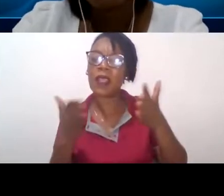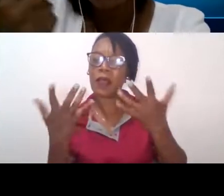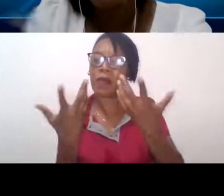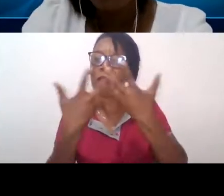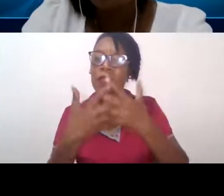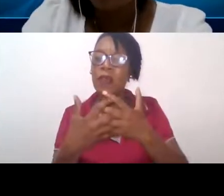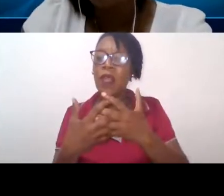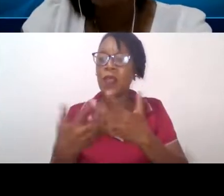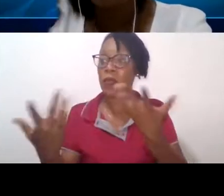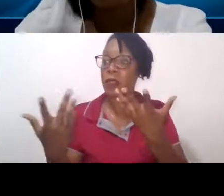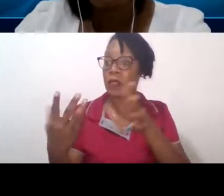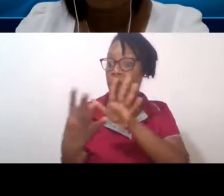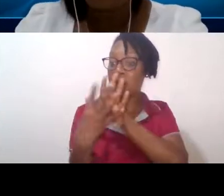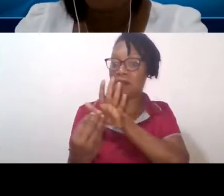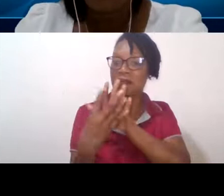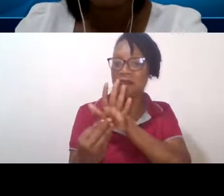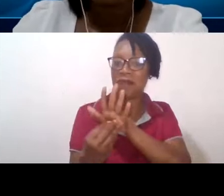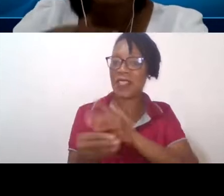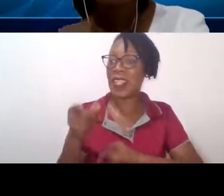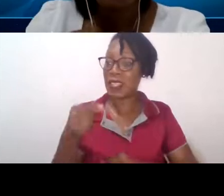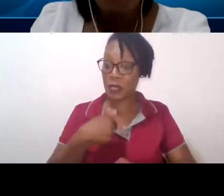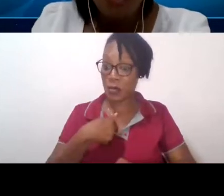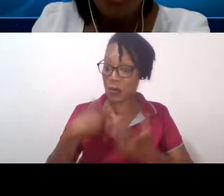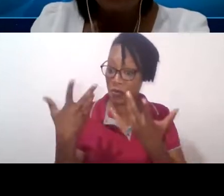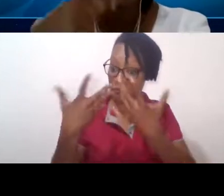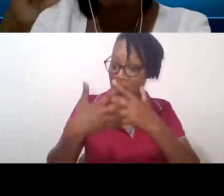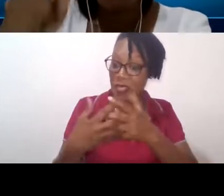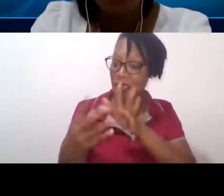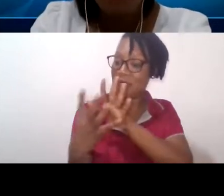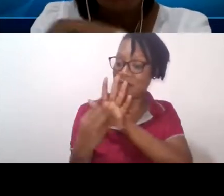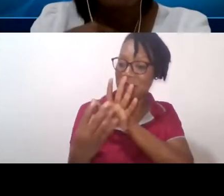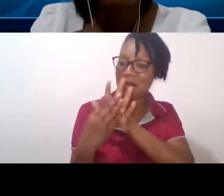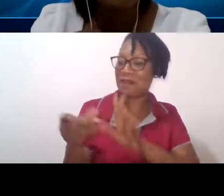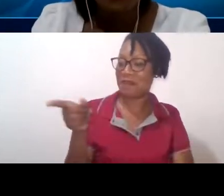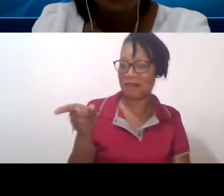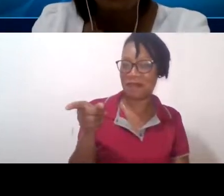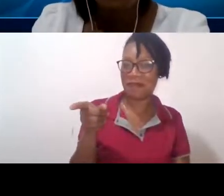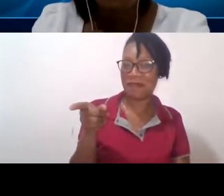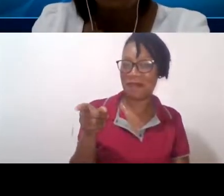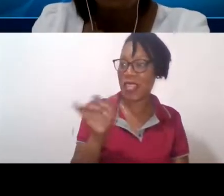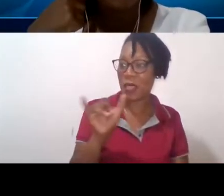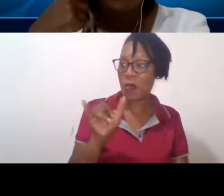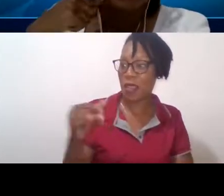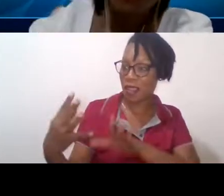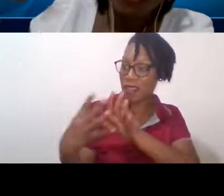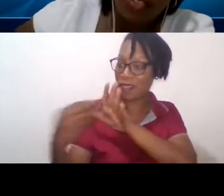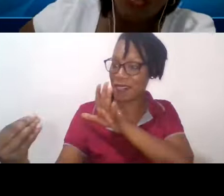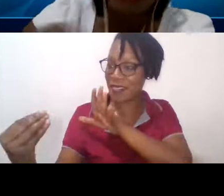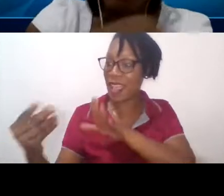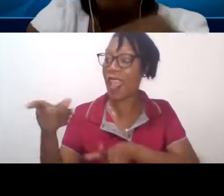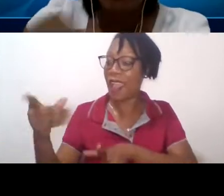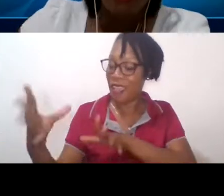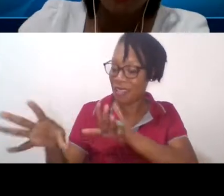Si yo soy empática, eso es lo que ellos van a replicar. Si yo como docente me muestro empática con las